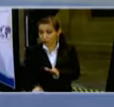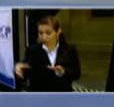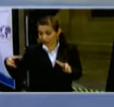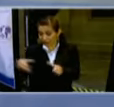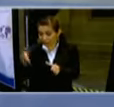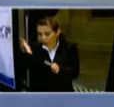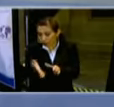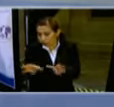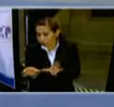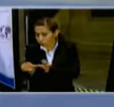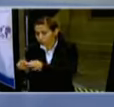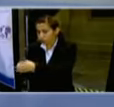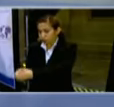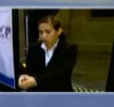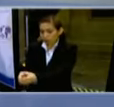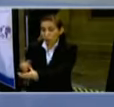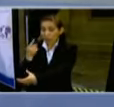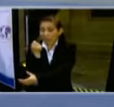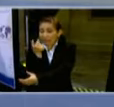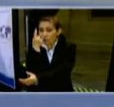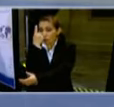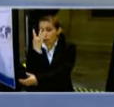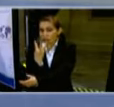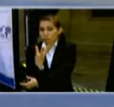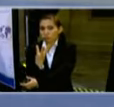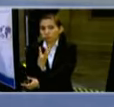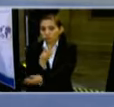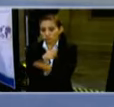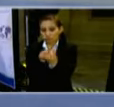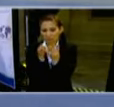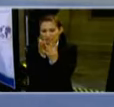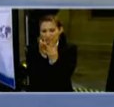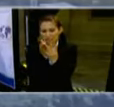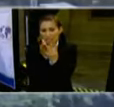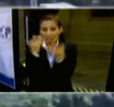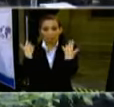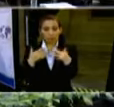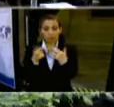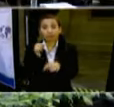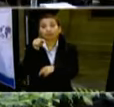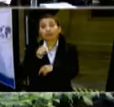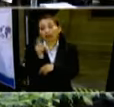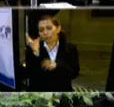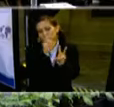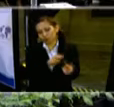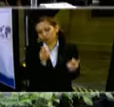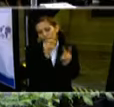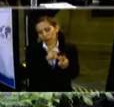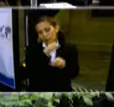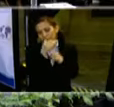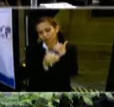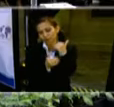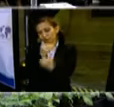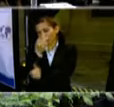23.7% del total, casi un cuarto. Por otro lado, en el análisis